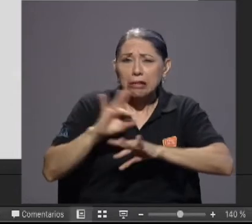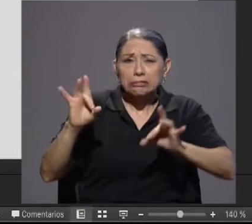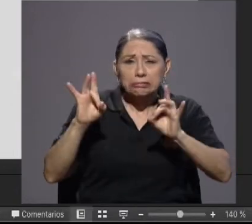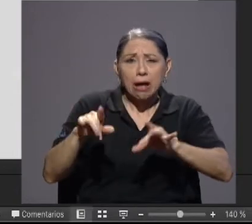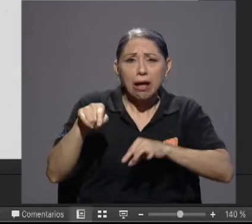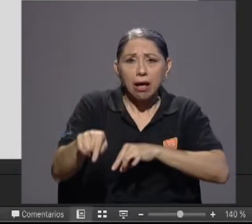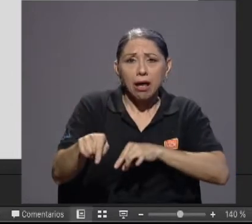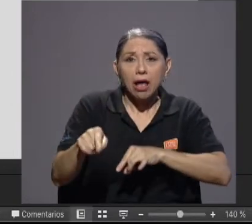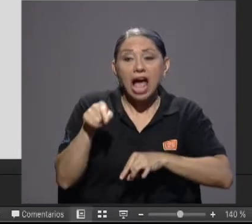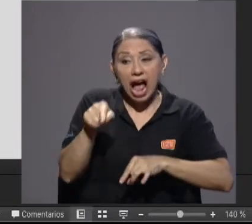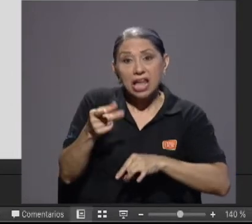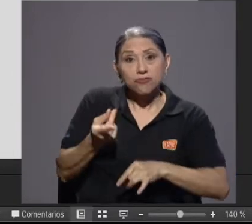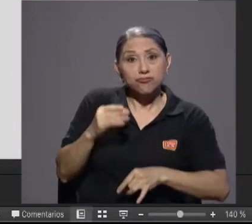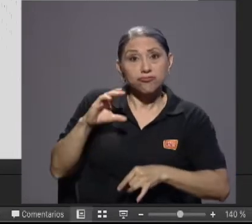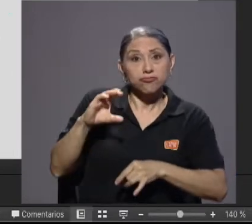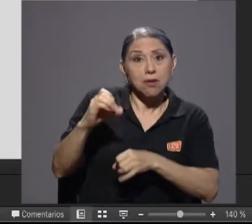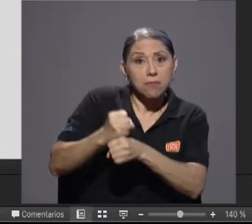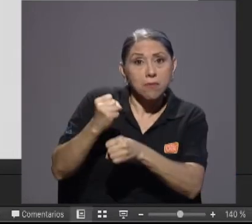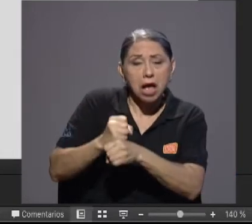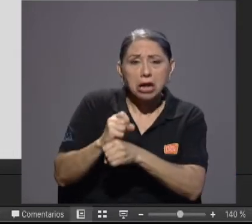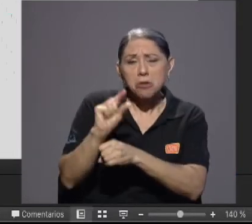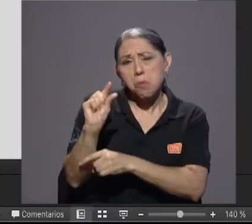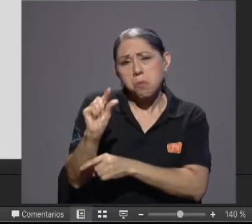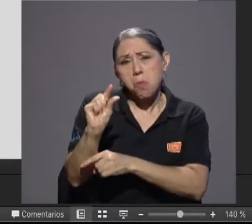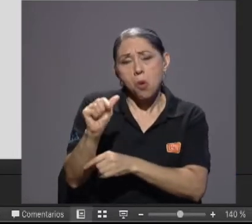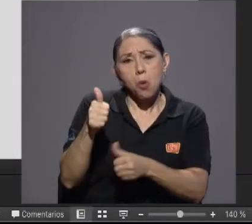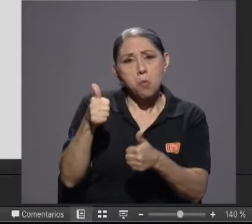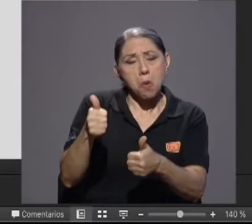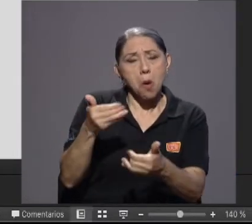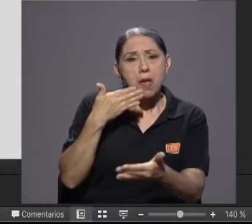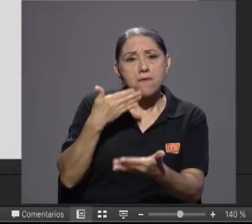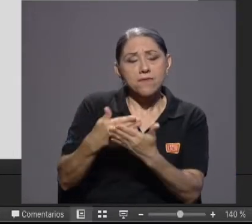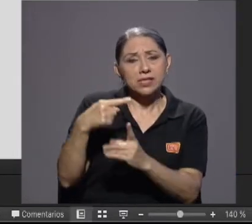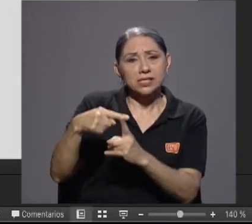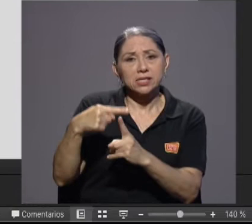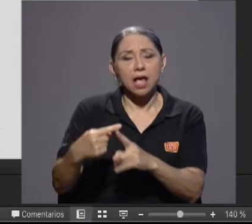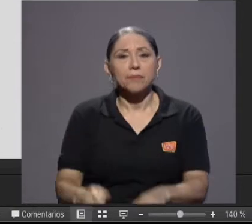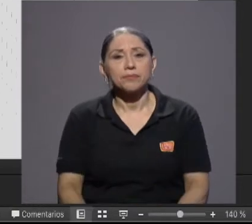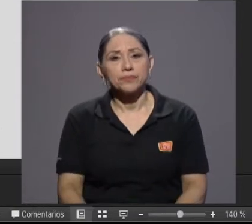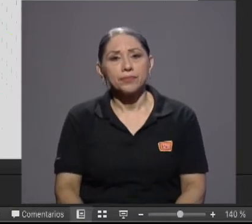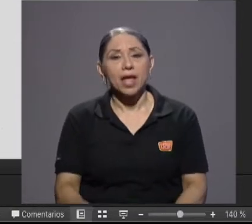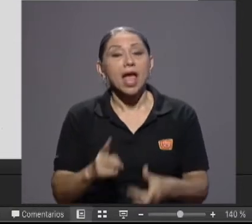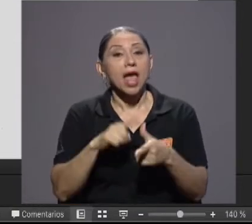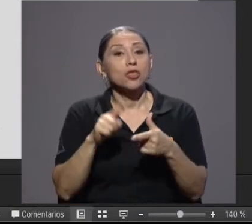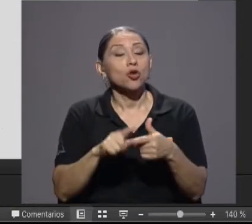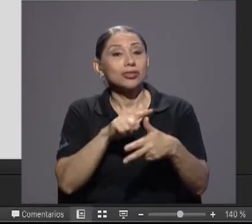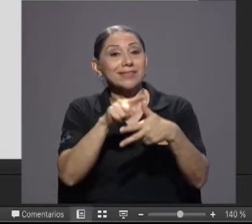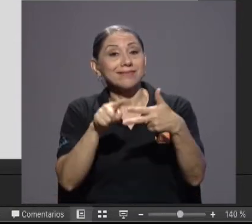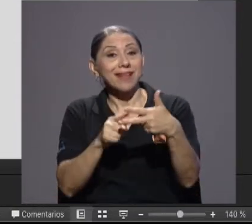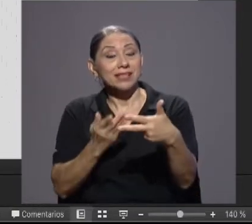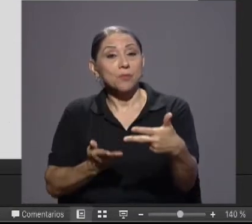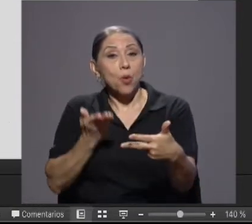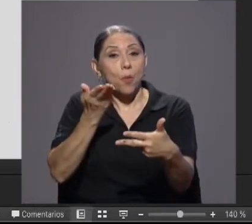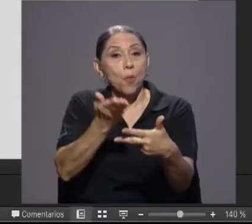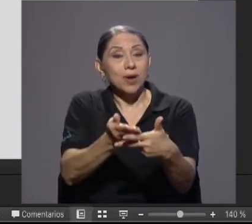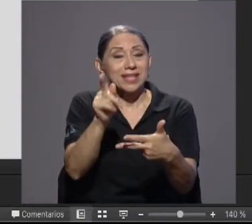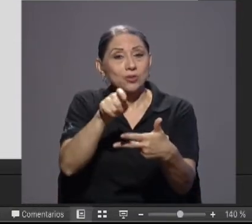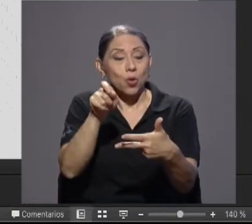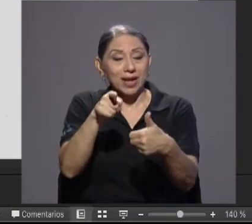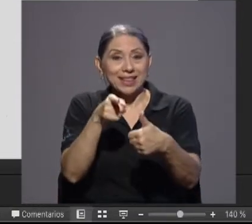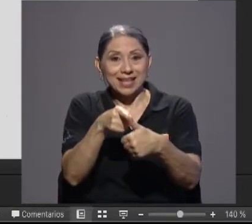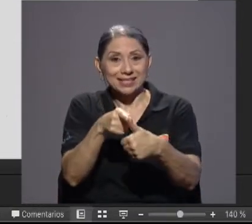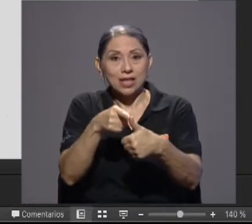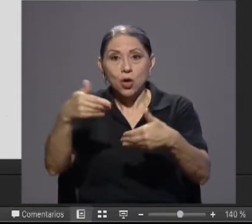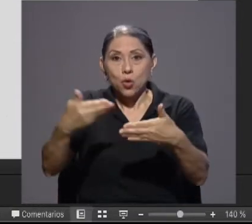que se hacen son muy poco eficientes. Entonces, 3 propuestas concretas. La gestión de